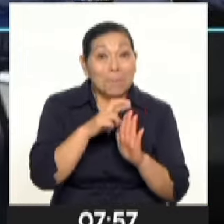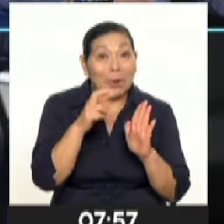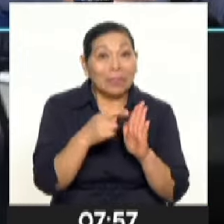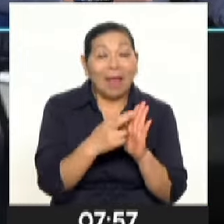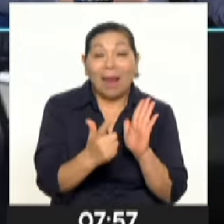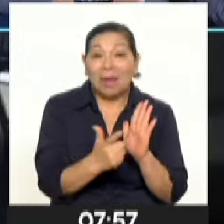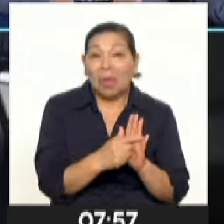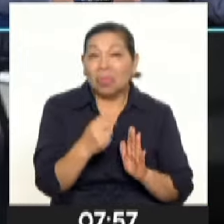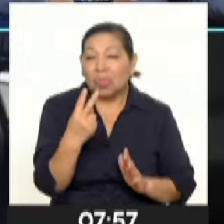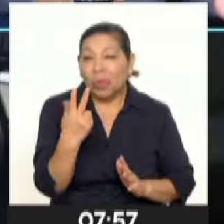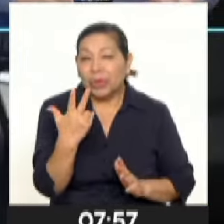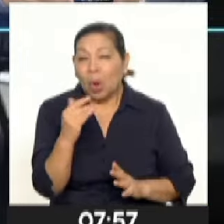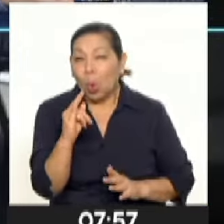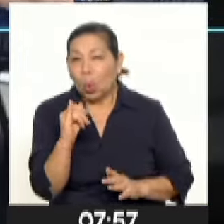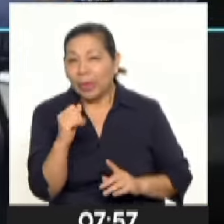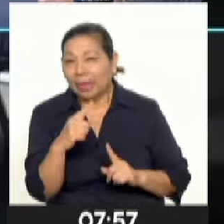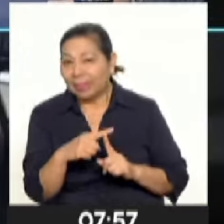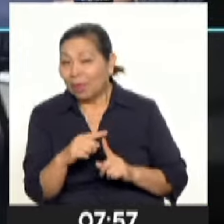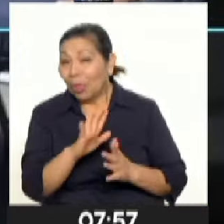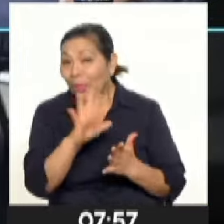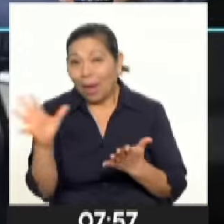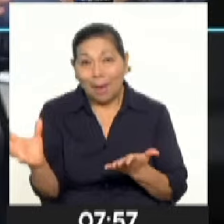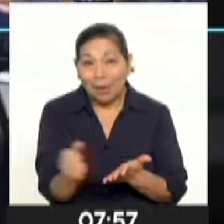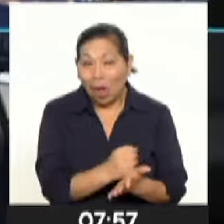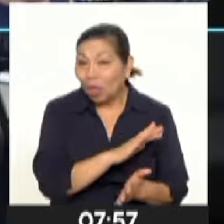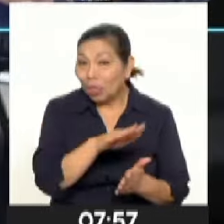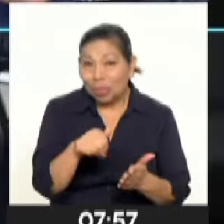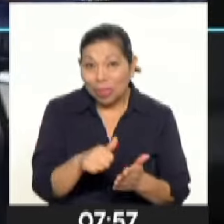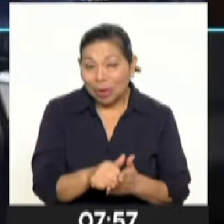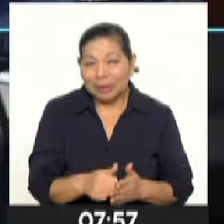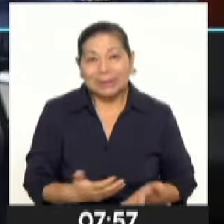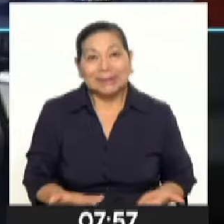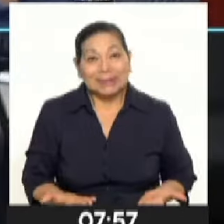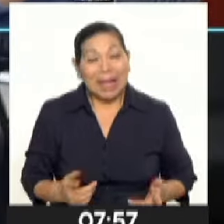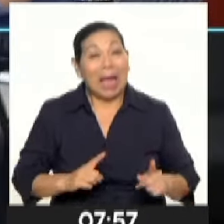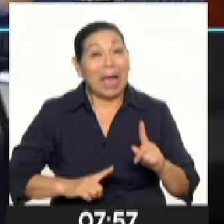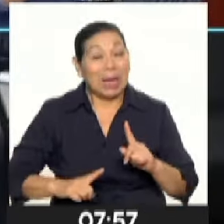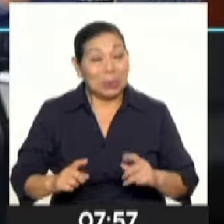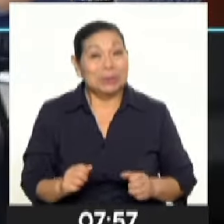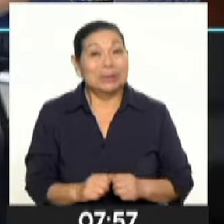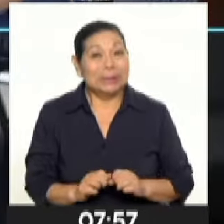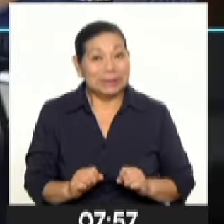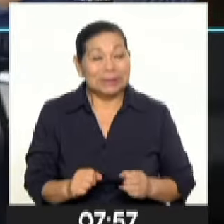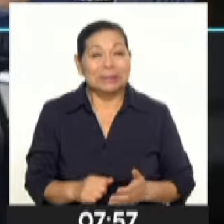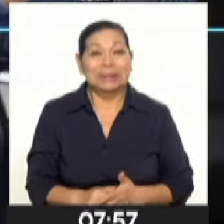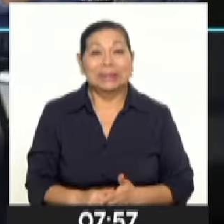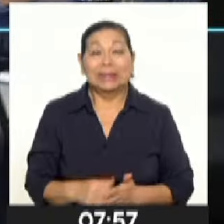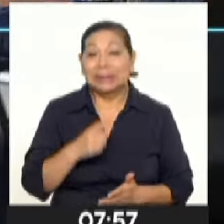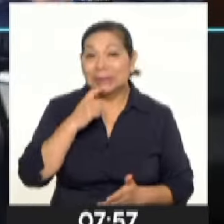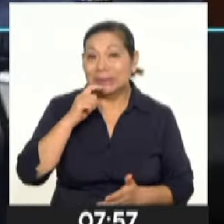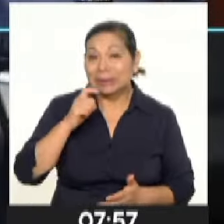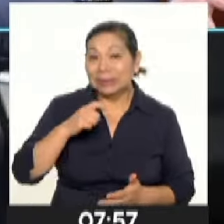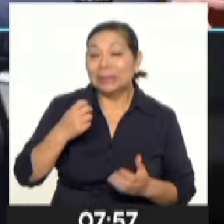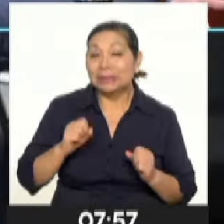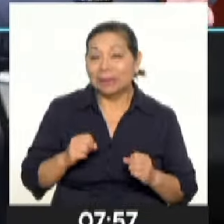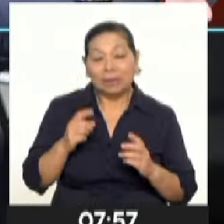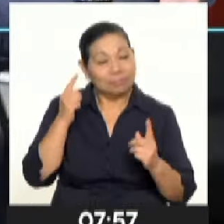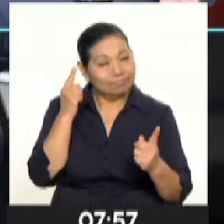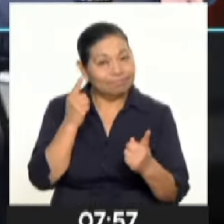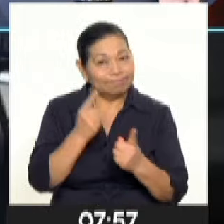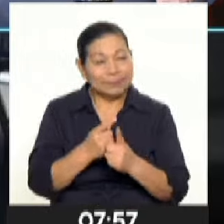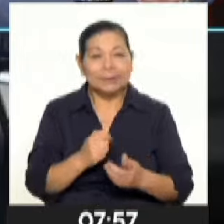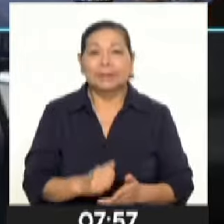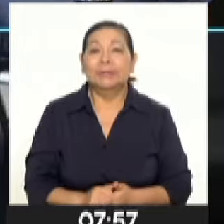retirar 2 o 3 UITs hasta retirar todo. Y yo entiendo que en algunos casos pueda ser esto necesario, pero tiene que ser enfocado,